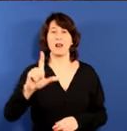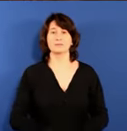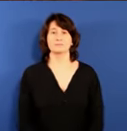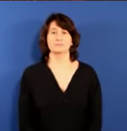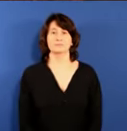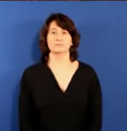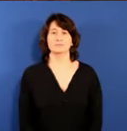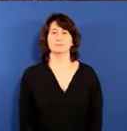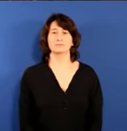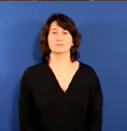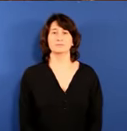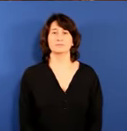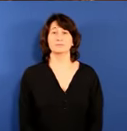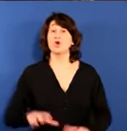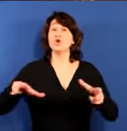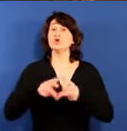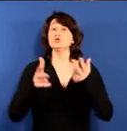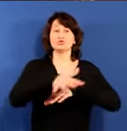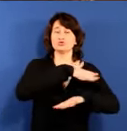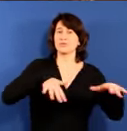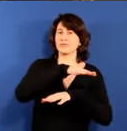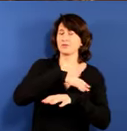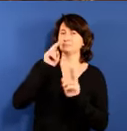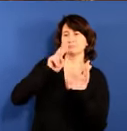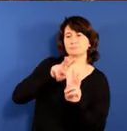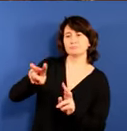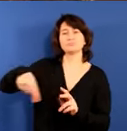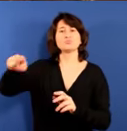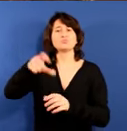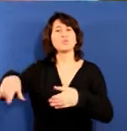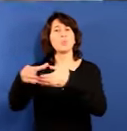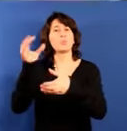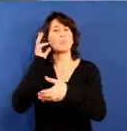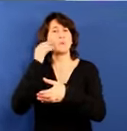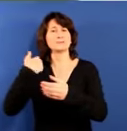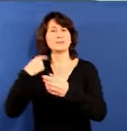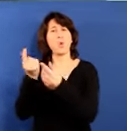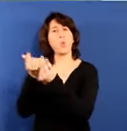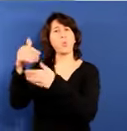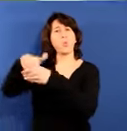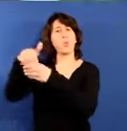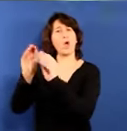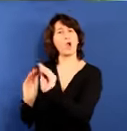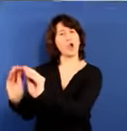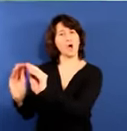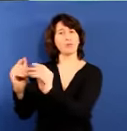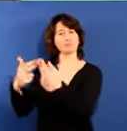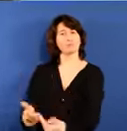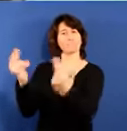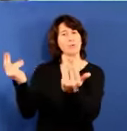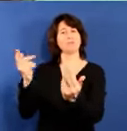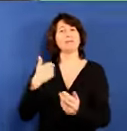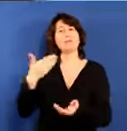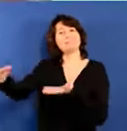apenas retribuidos y precarios en exceso, pero en cualquier caso indispensables para nuestra sociedad. El propio diputado